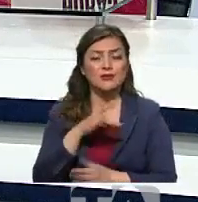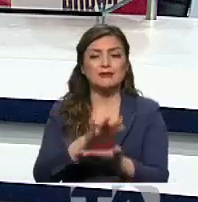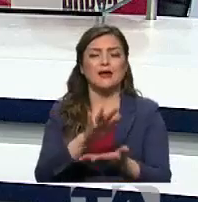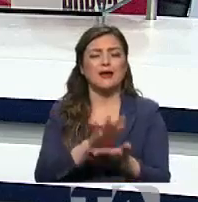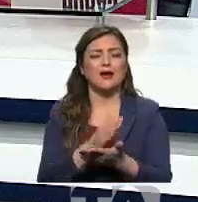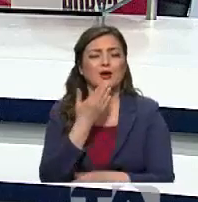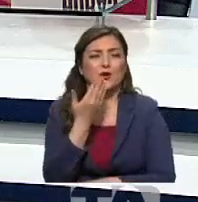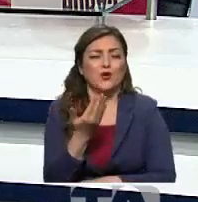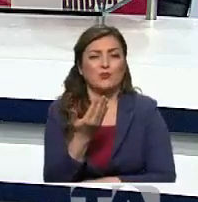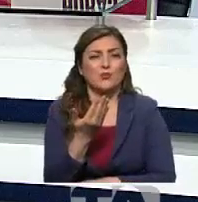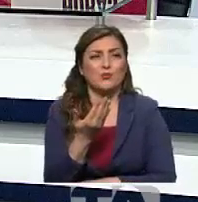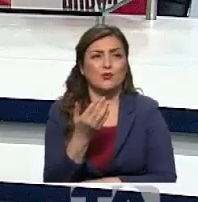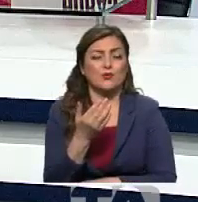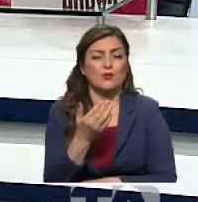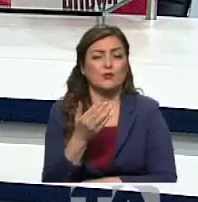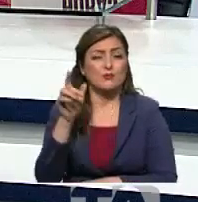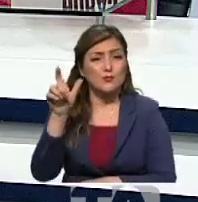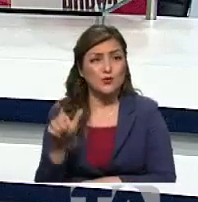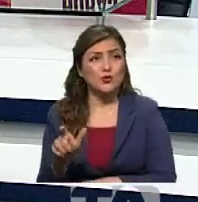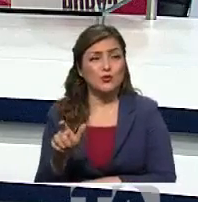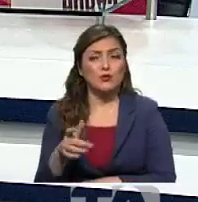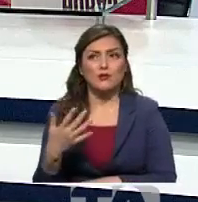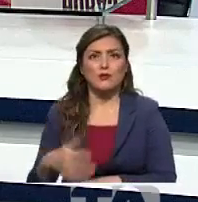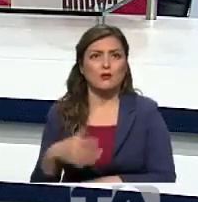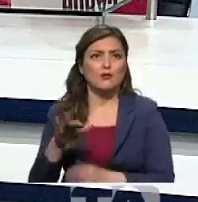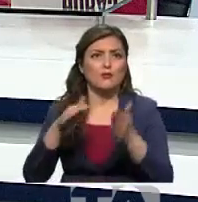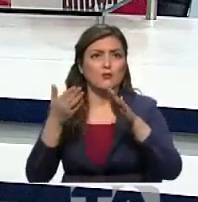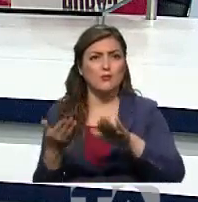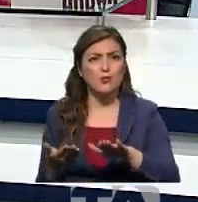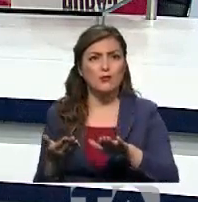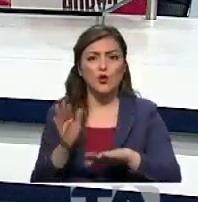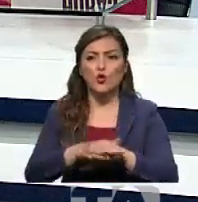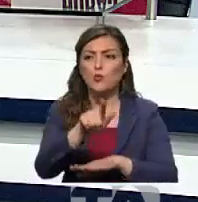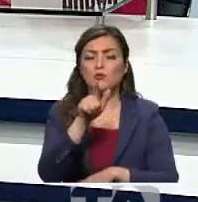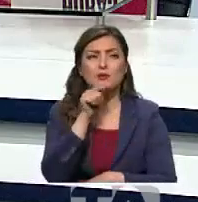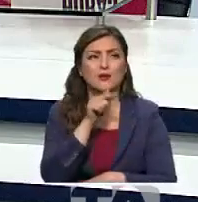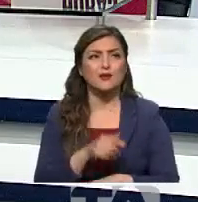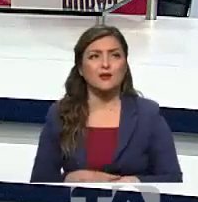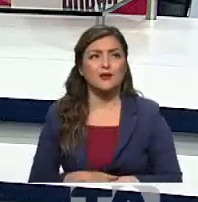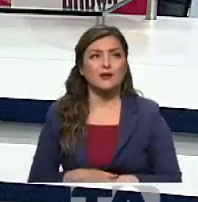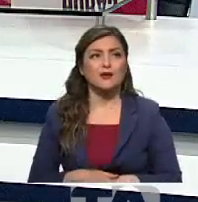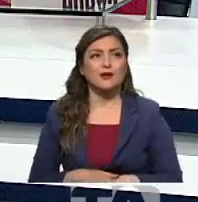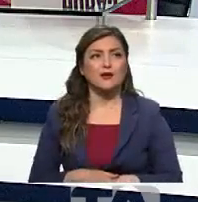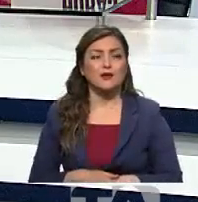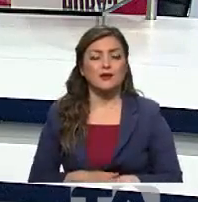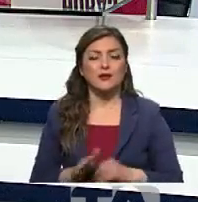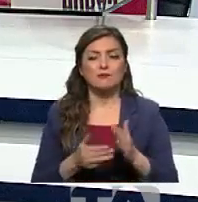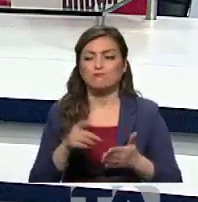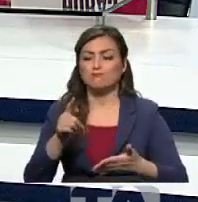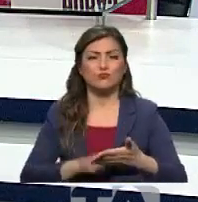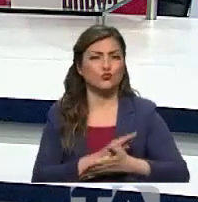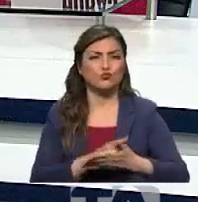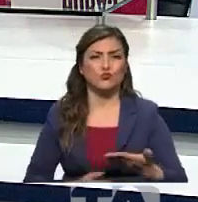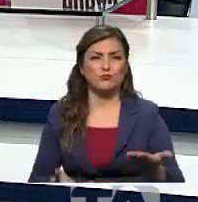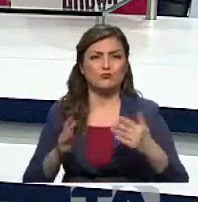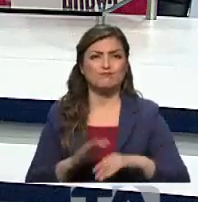tranquila. Es una vida la que acá se apagó y no hay ningún responsable. Esto es imposible, esto ya no puede pasar.